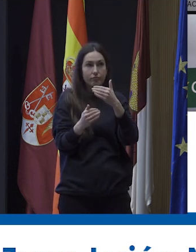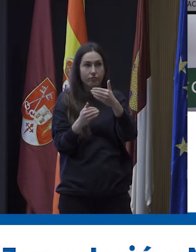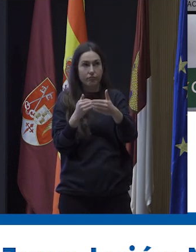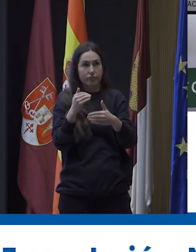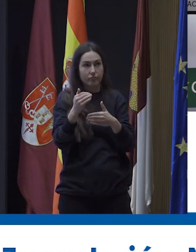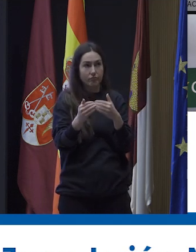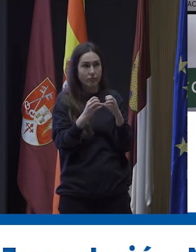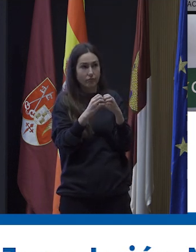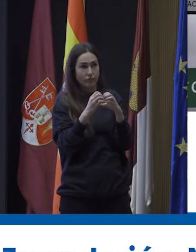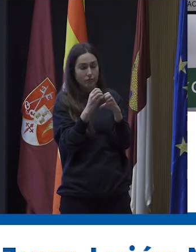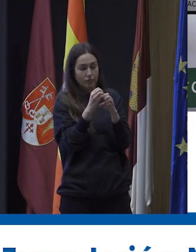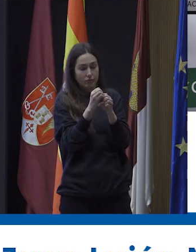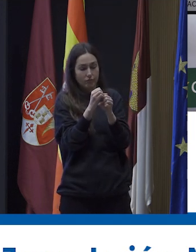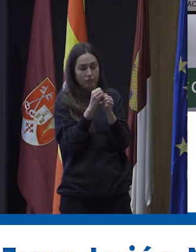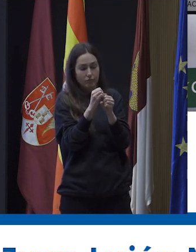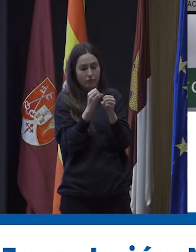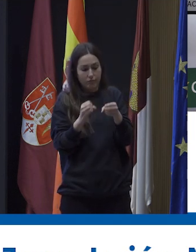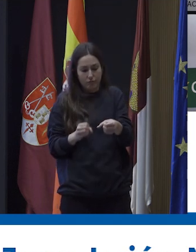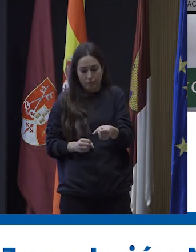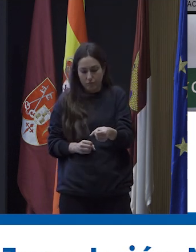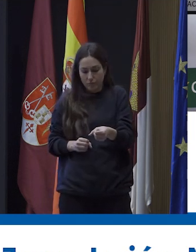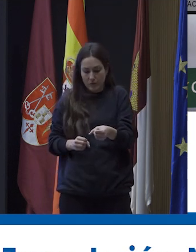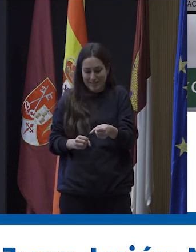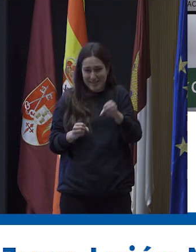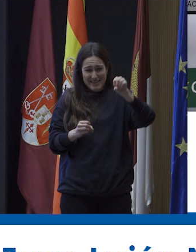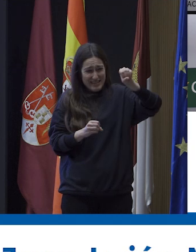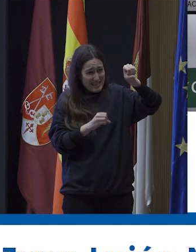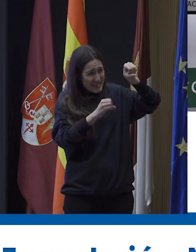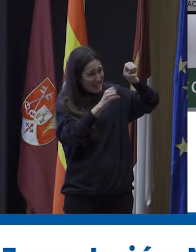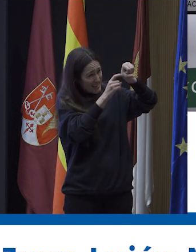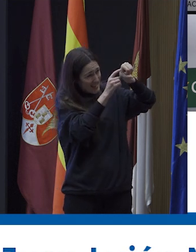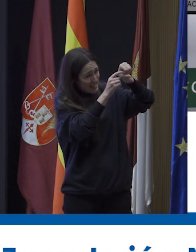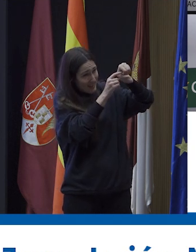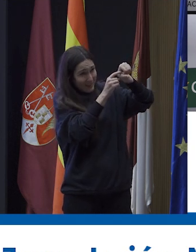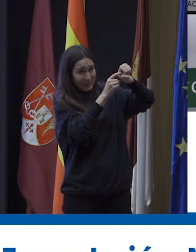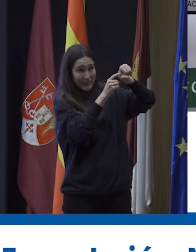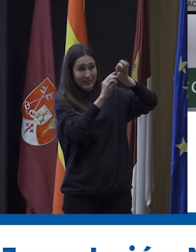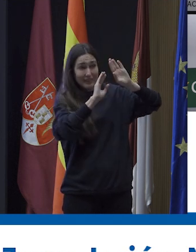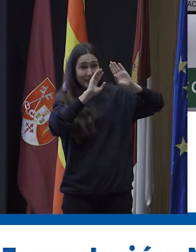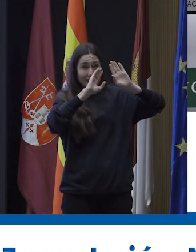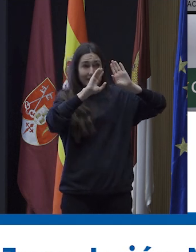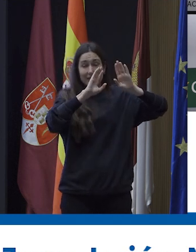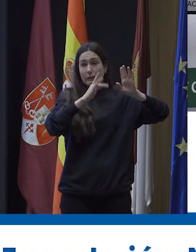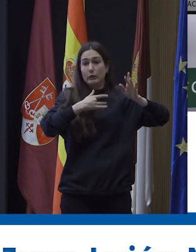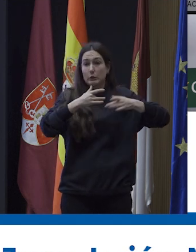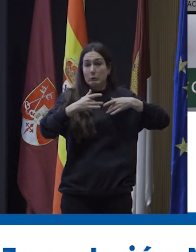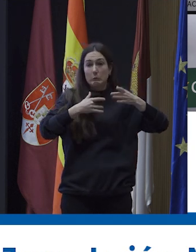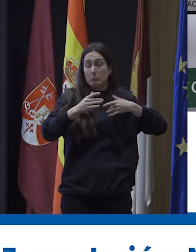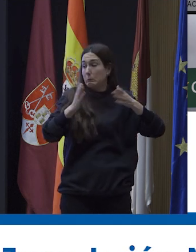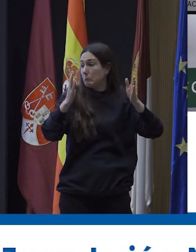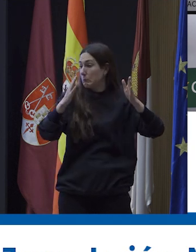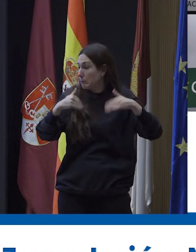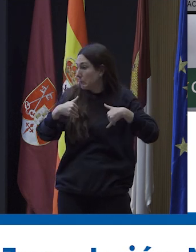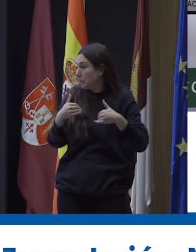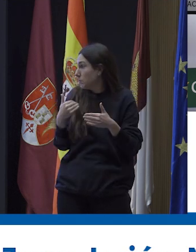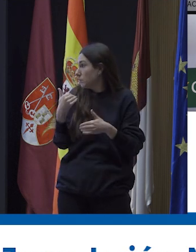esa arteria se puede ir estrechando de tal forma que prácticamente hasta el final no hay ningún tipo de síntomas e incluso si es un proceso